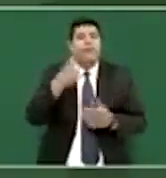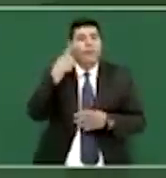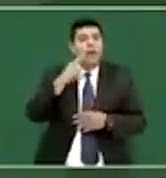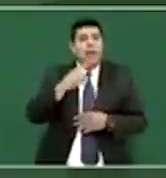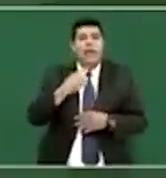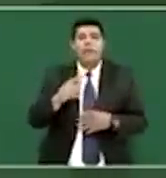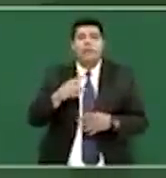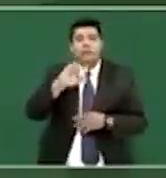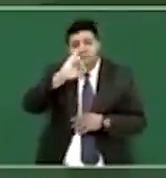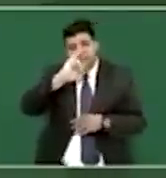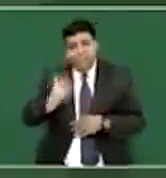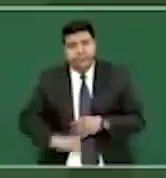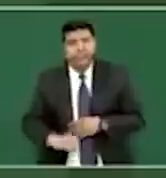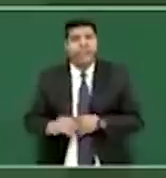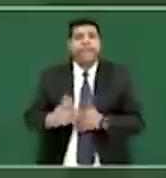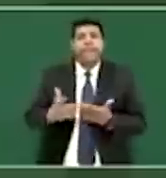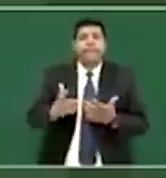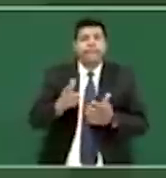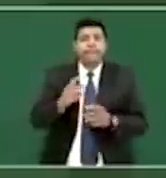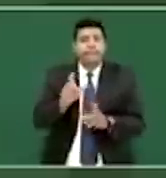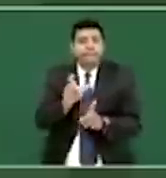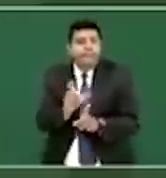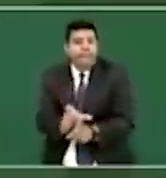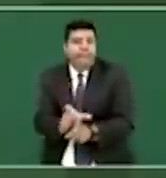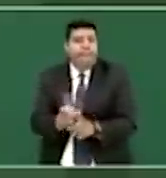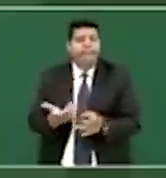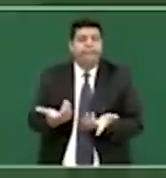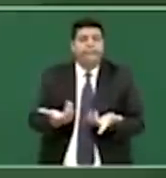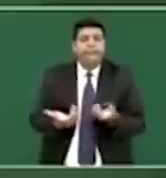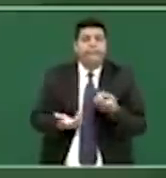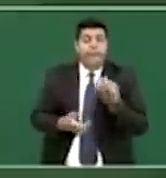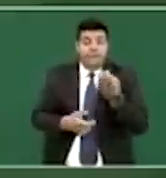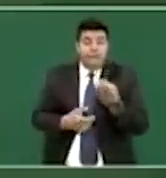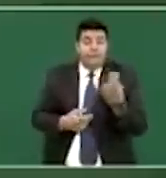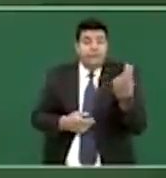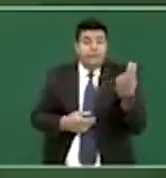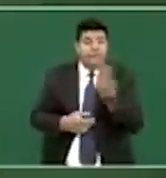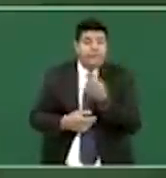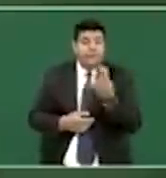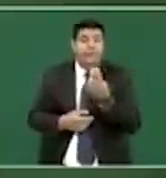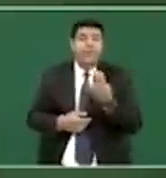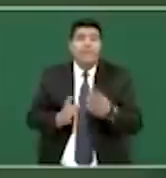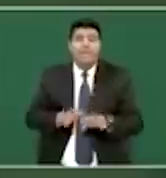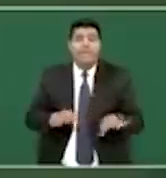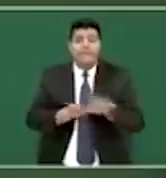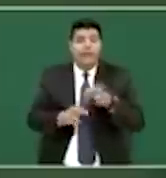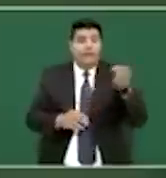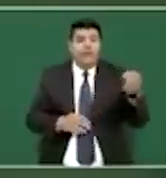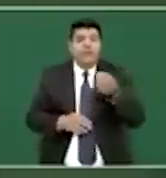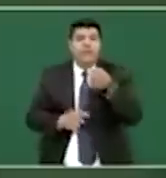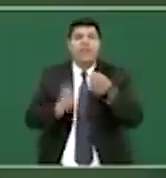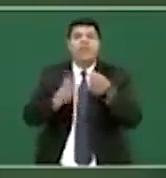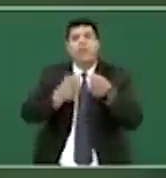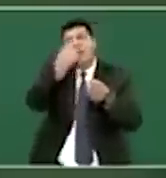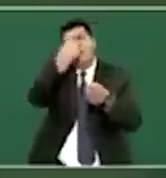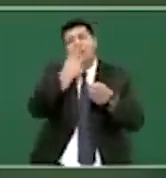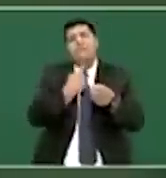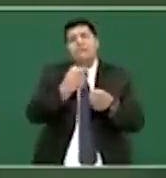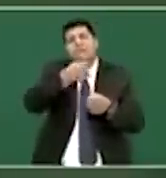el Ejército, y necesitamos un elemento de